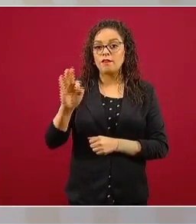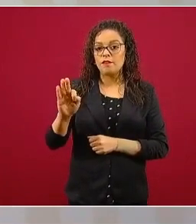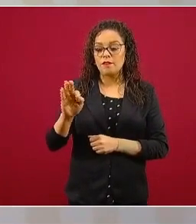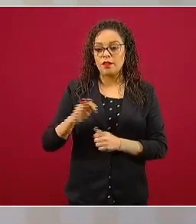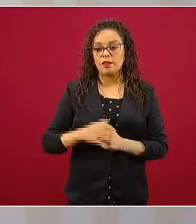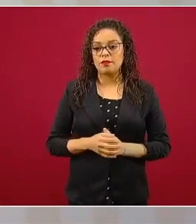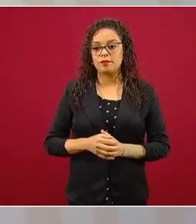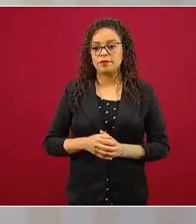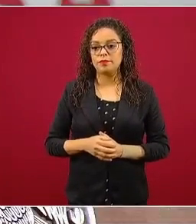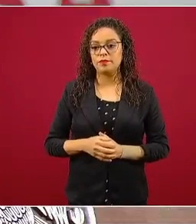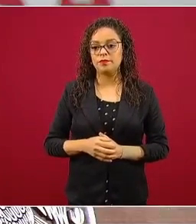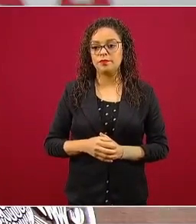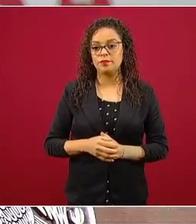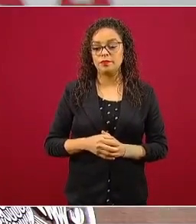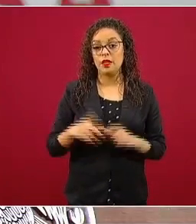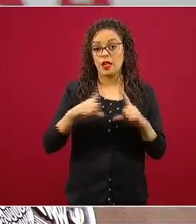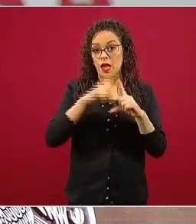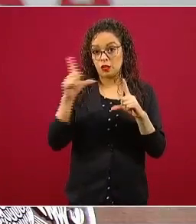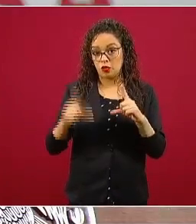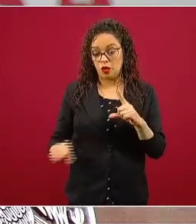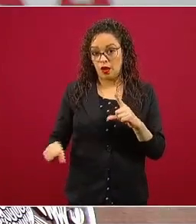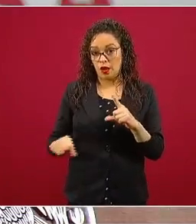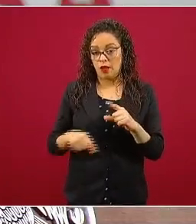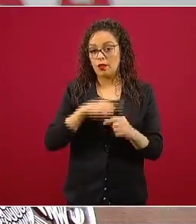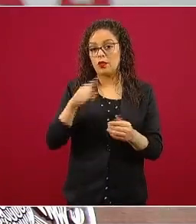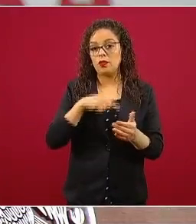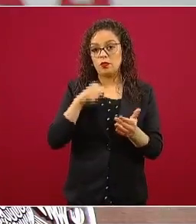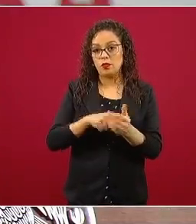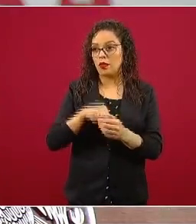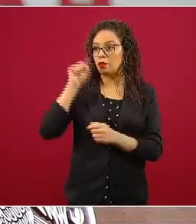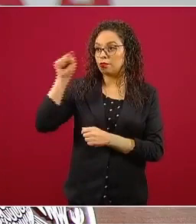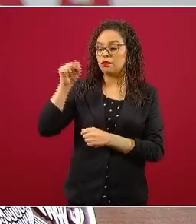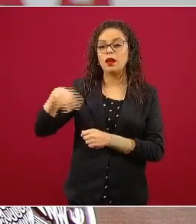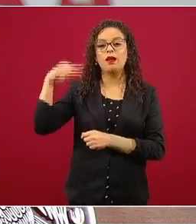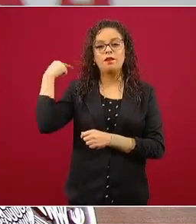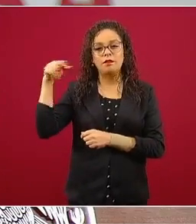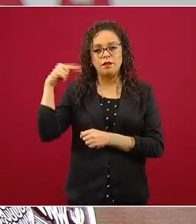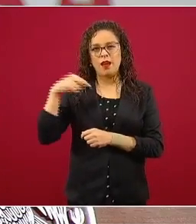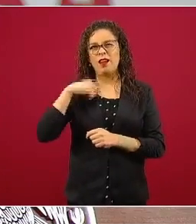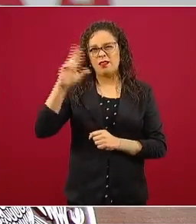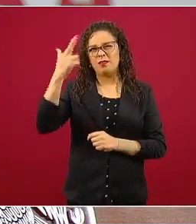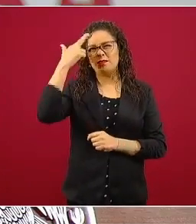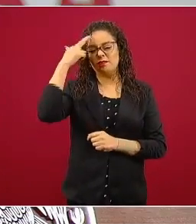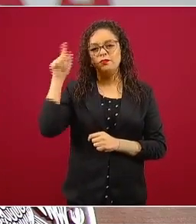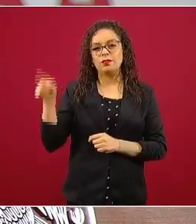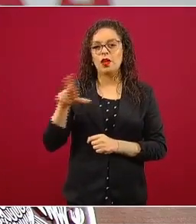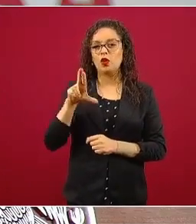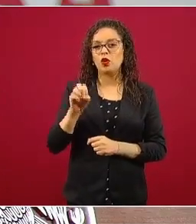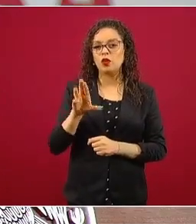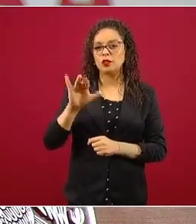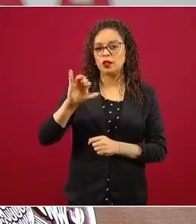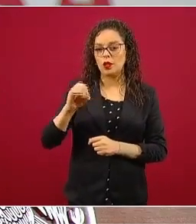nacional va a estar en Veracruz, de las que me acuerdo, Rocío García.